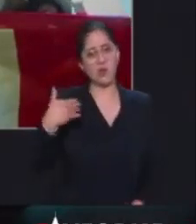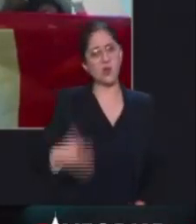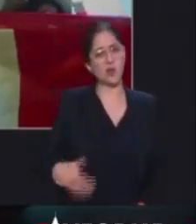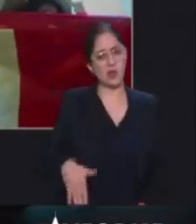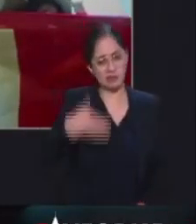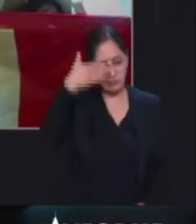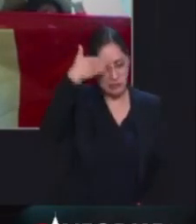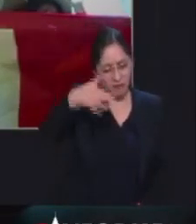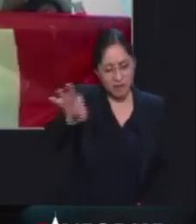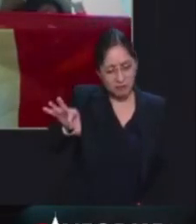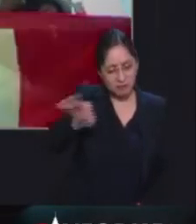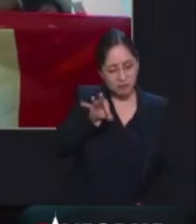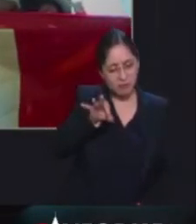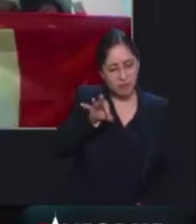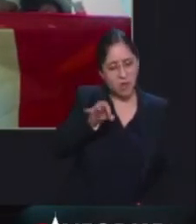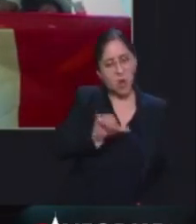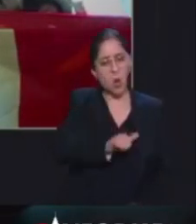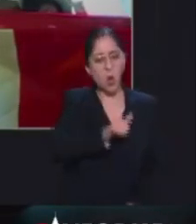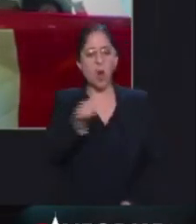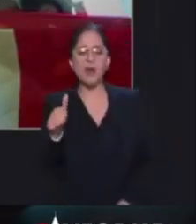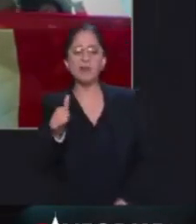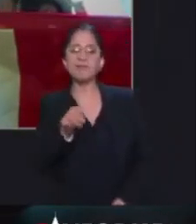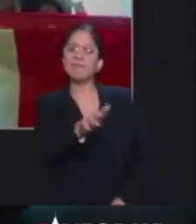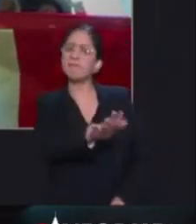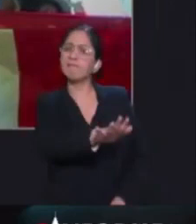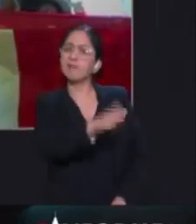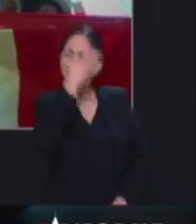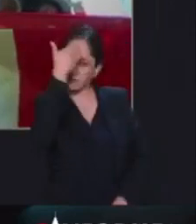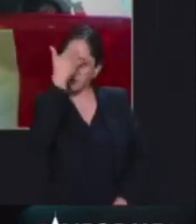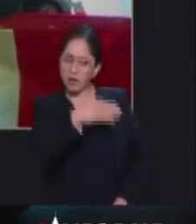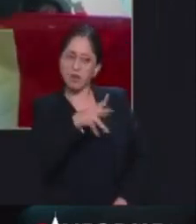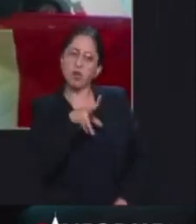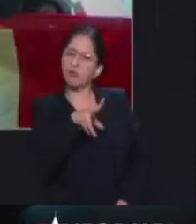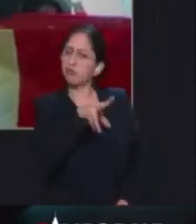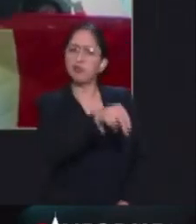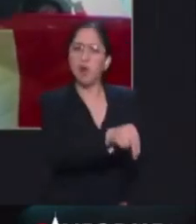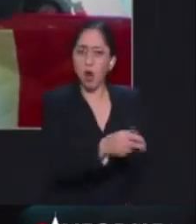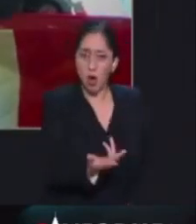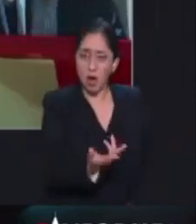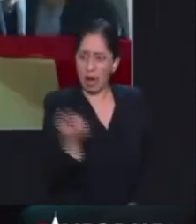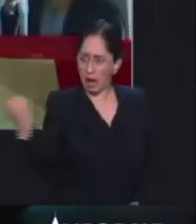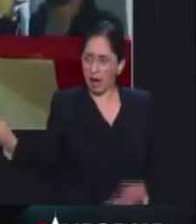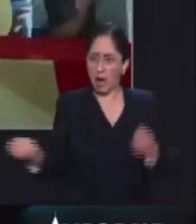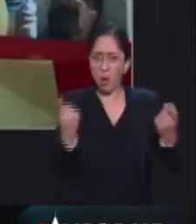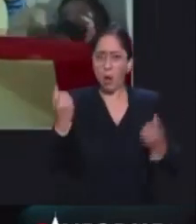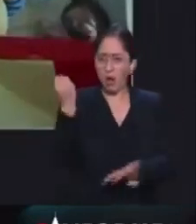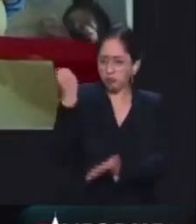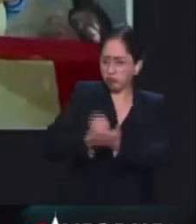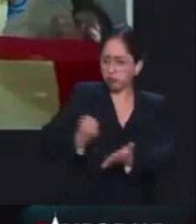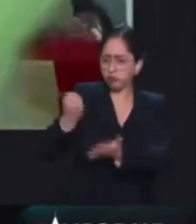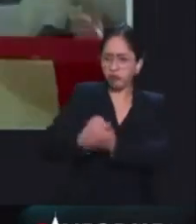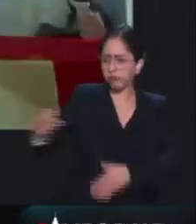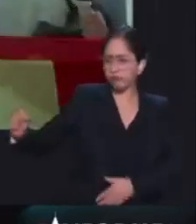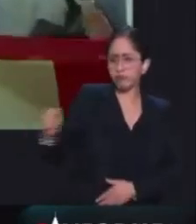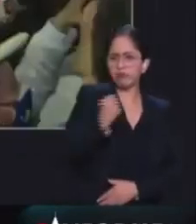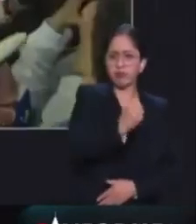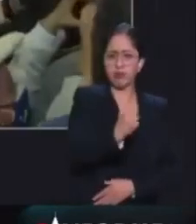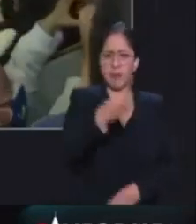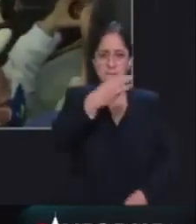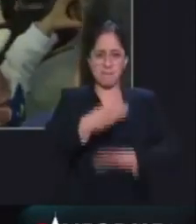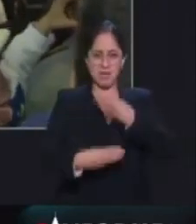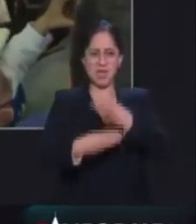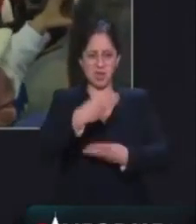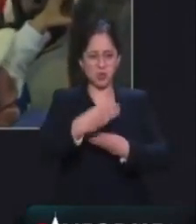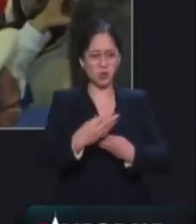también saber decir no. Porque, por supuesto, han habido presiones para imponerle ministros de todo tipo y él, como buen